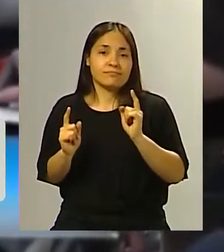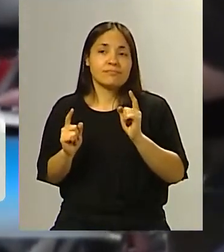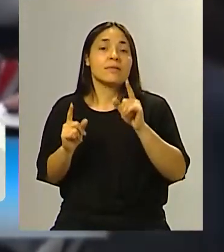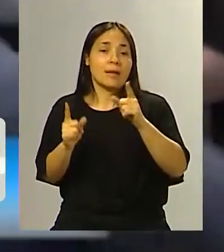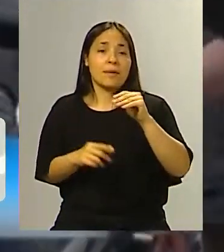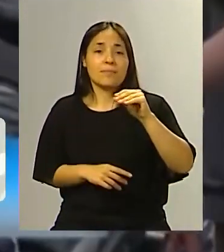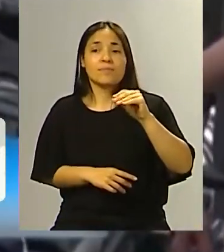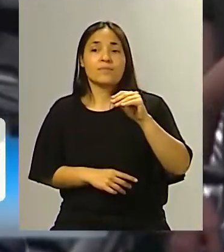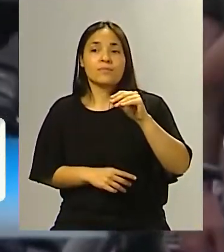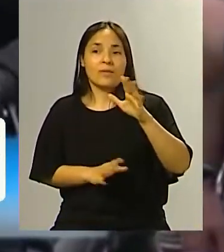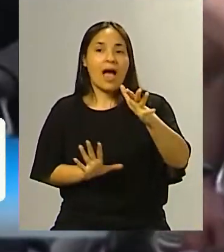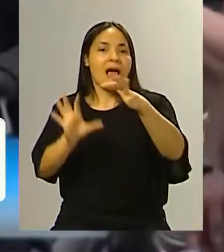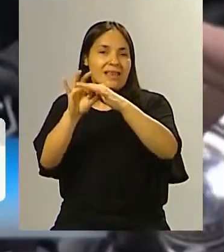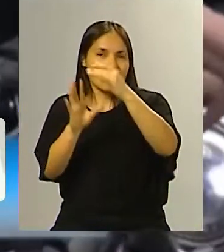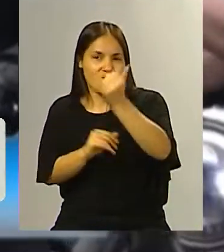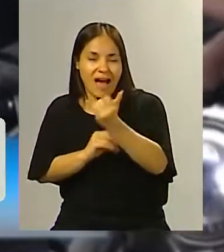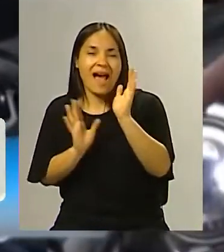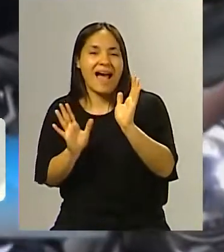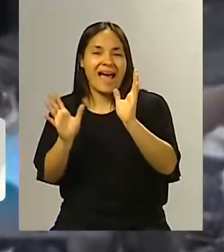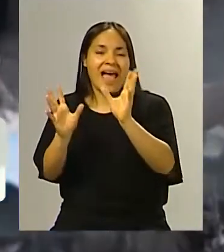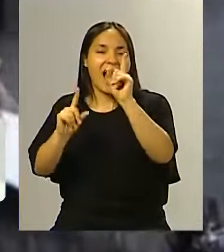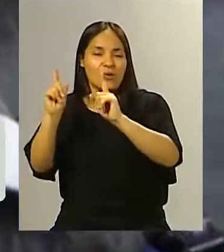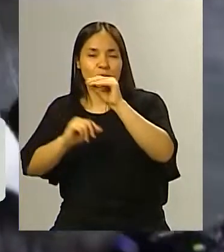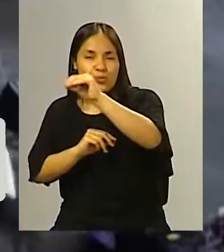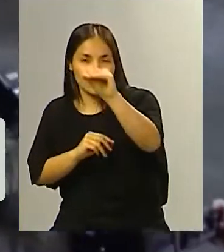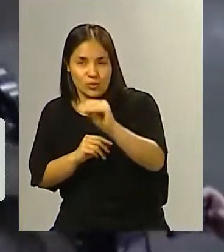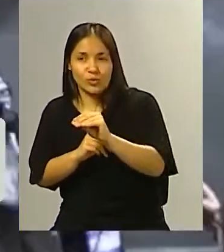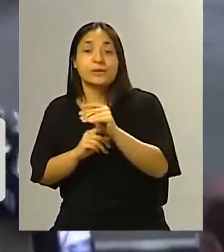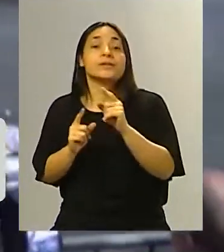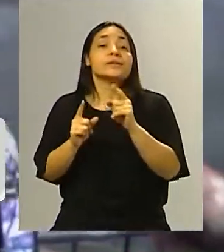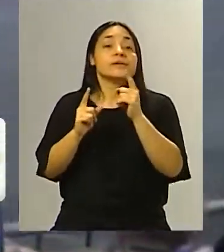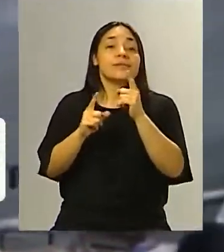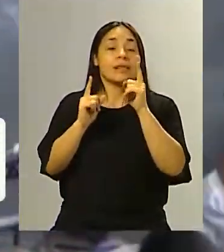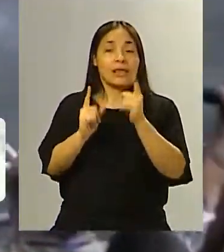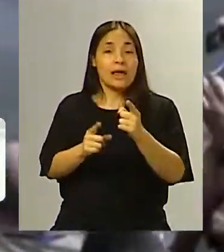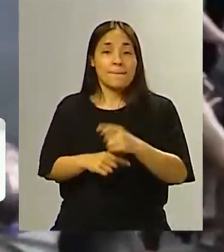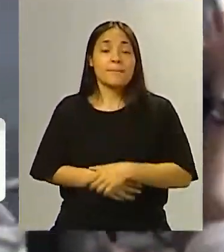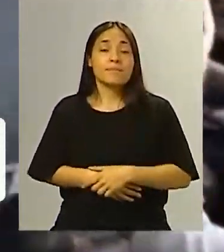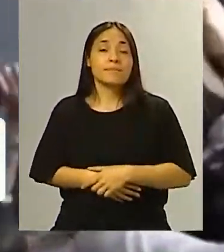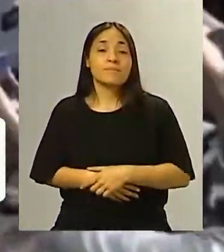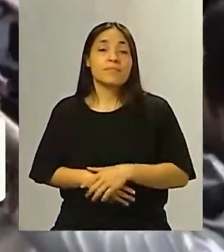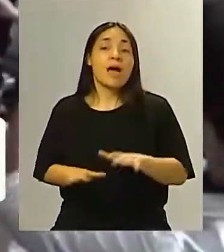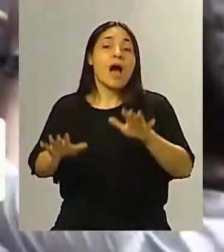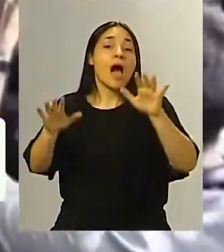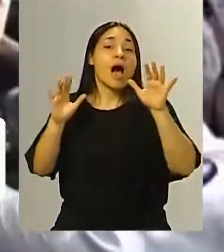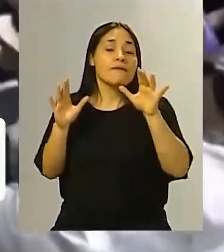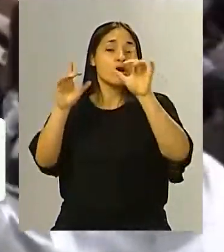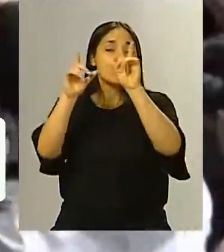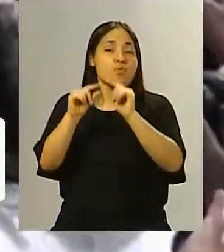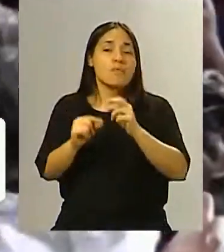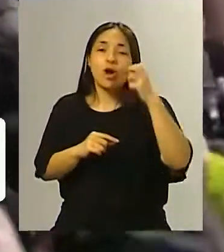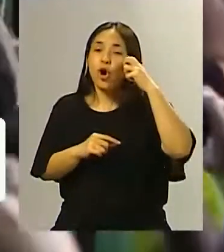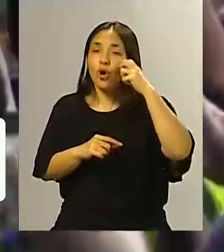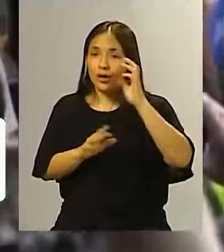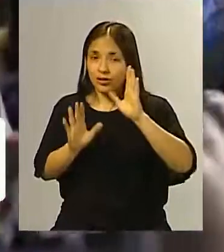el PT y los aliados, y tener una posición de... Tenemos que ver bien los números del Congreso porque